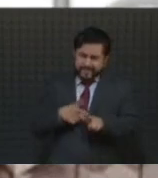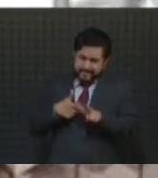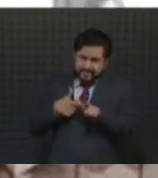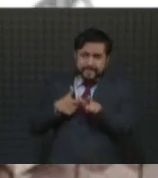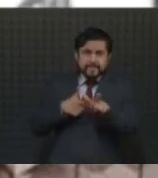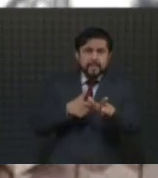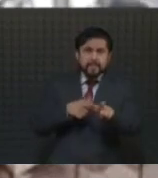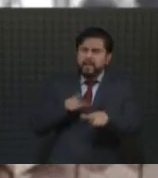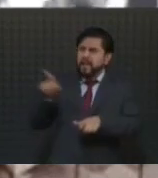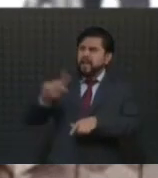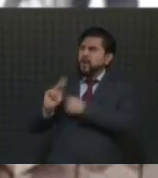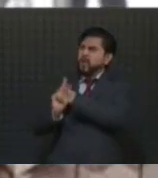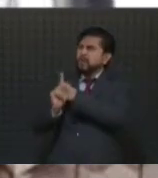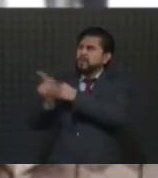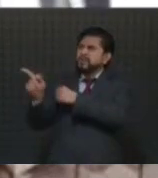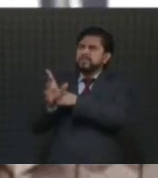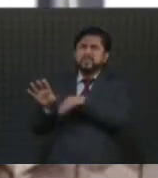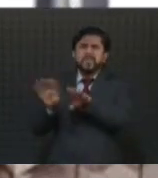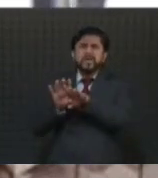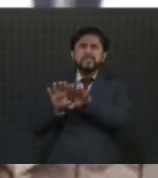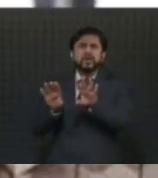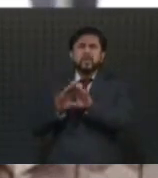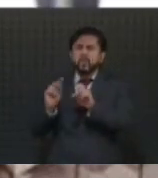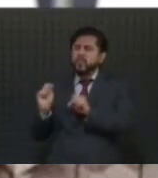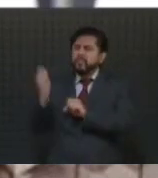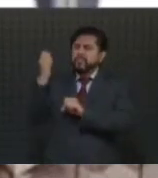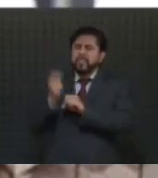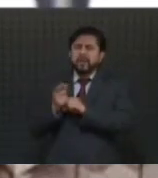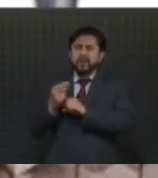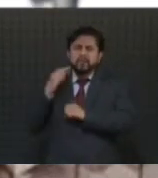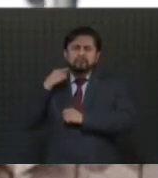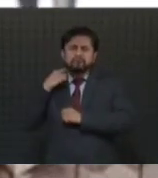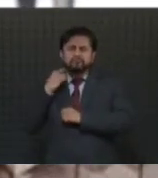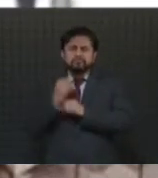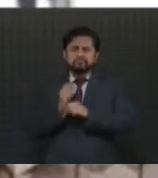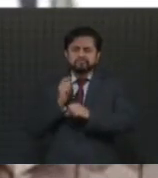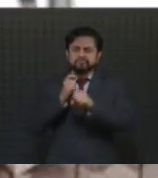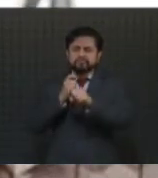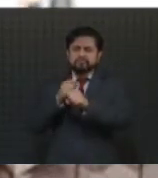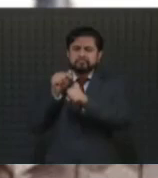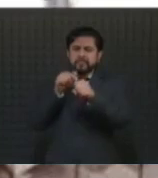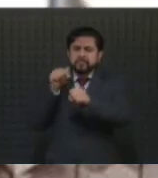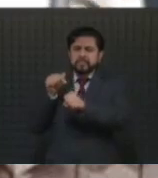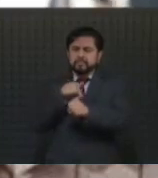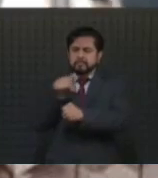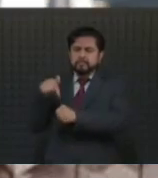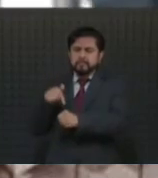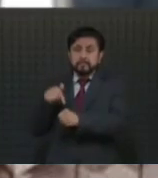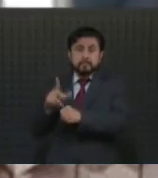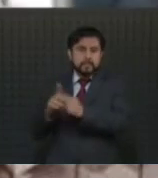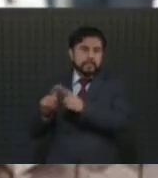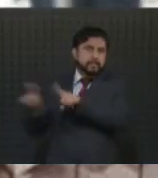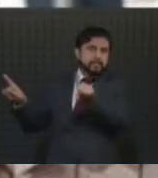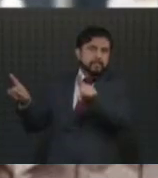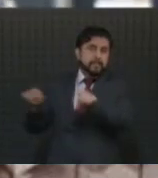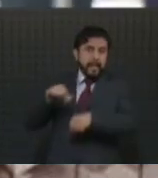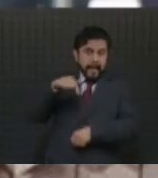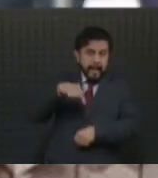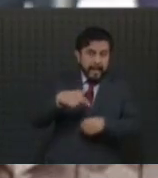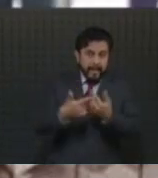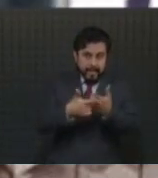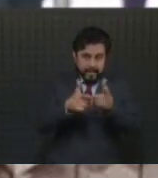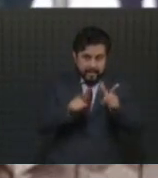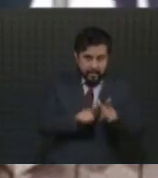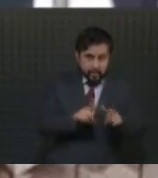con robots, y aquí tenemos un talento en el cual hemos formado un grupo de artesanos